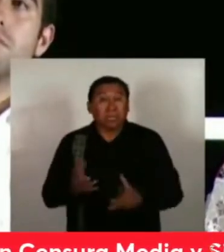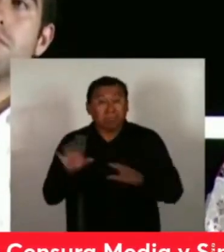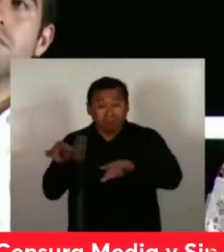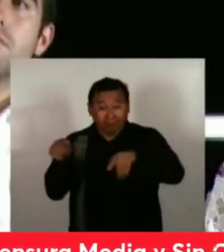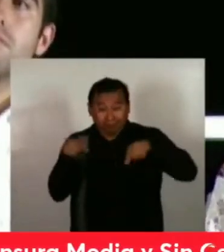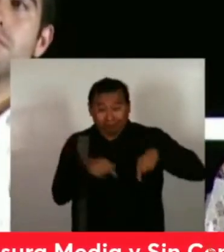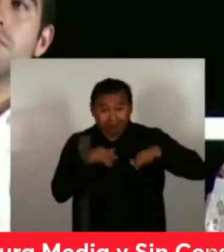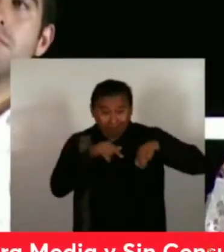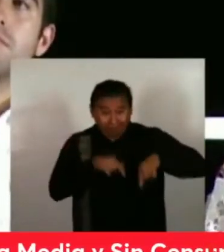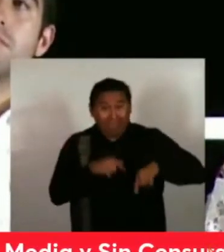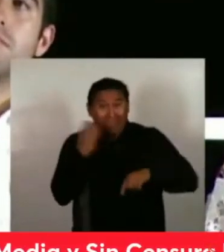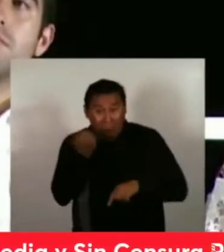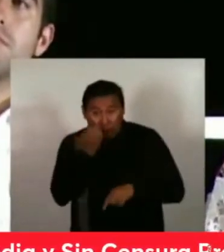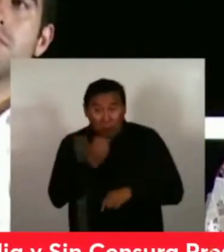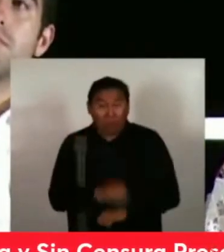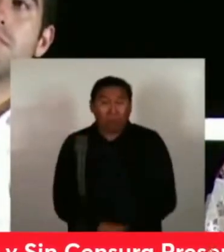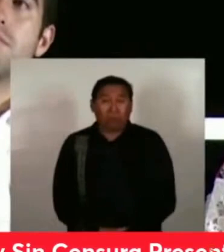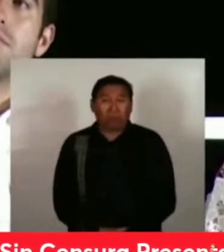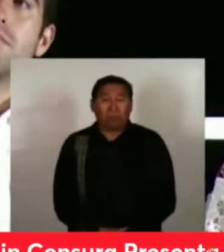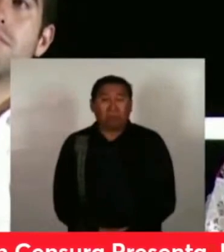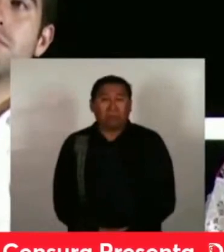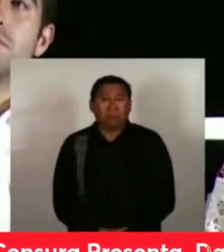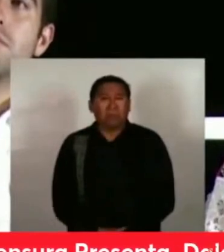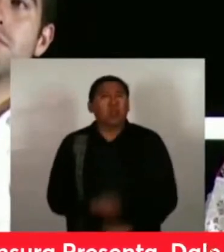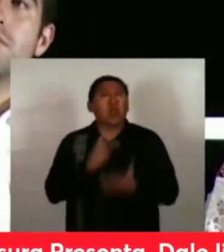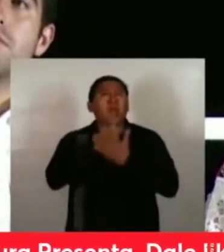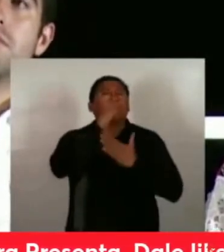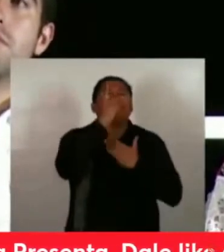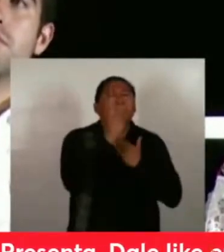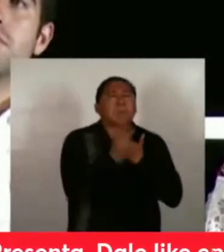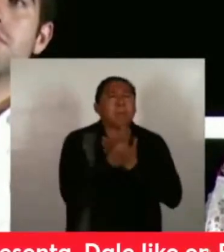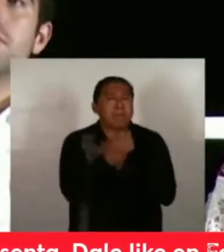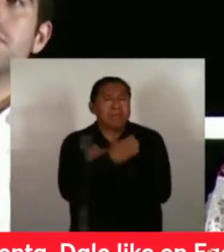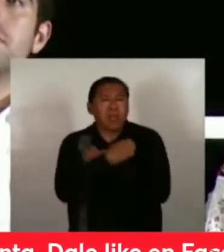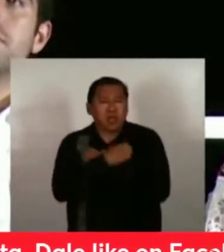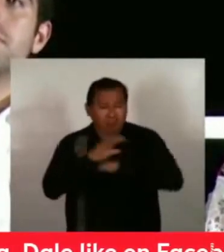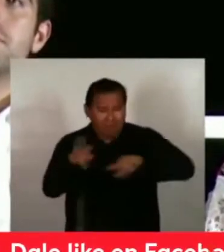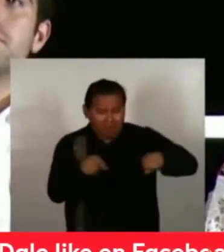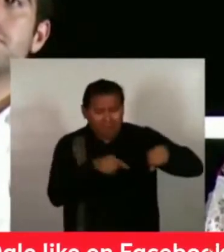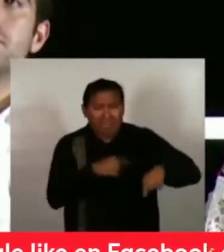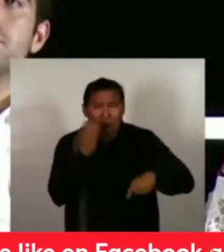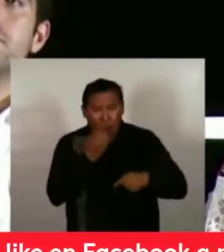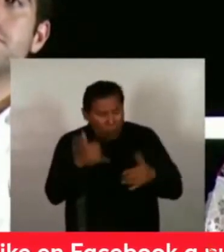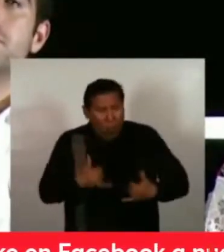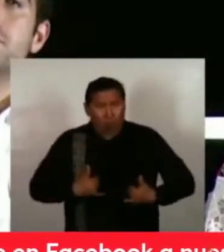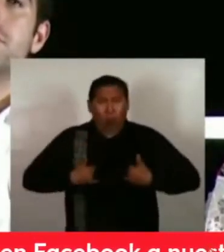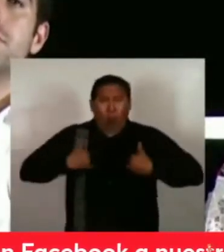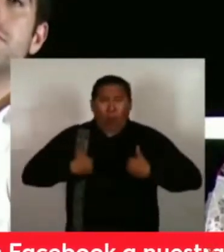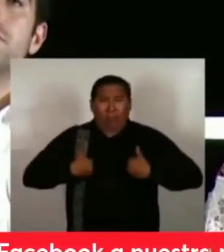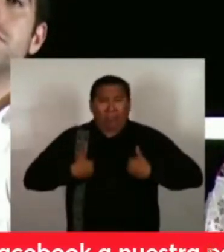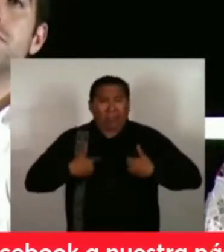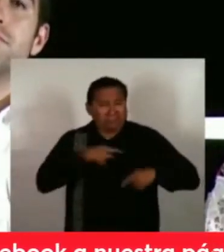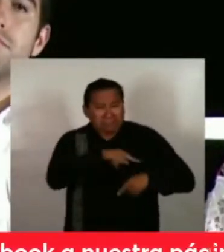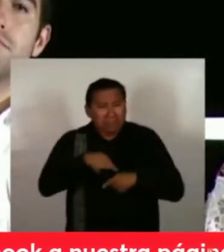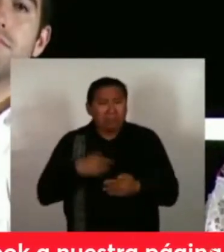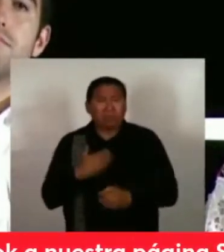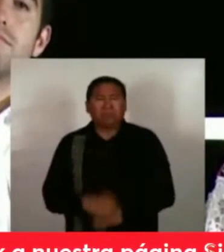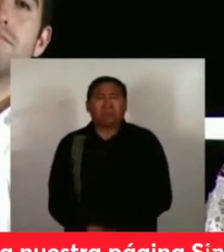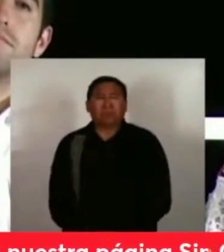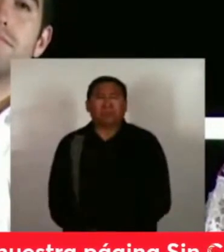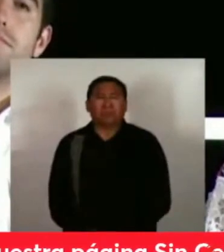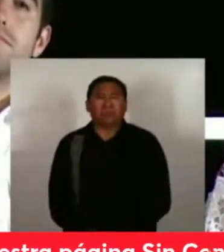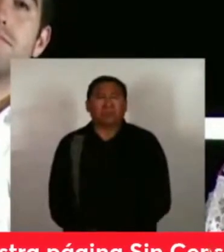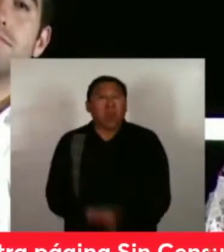retengan, que sean los programas educativos para retener los jóvenes que no se salgan de la prepa. Pero